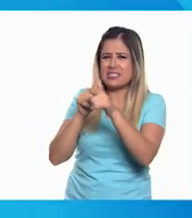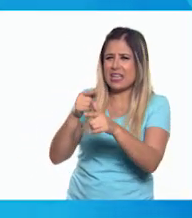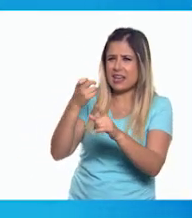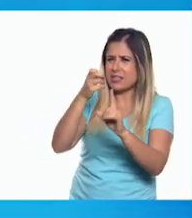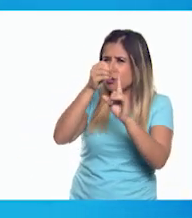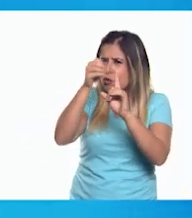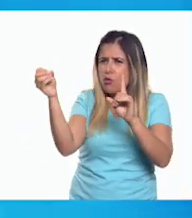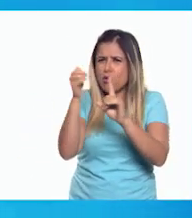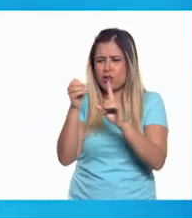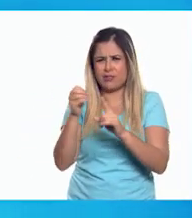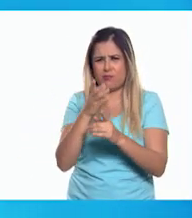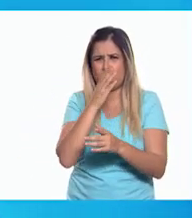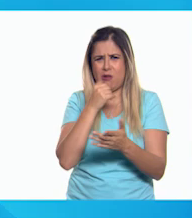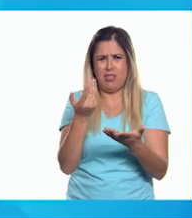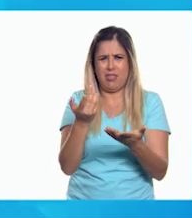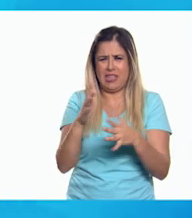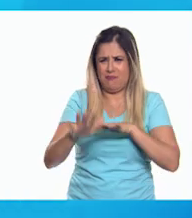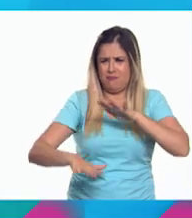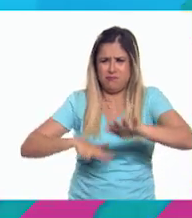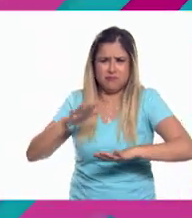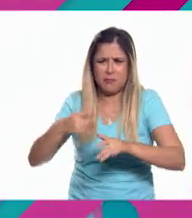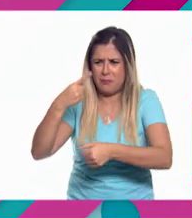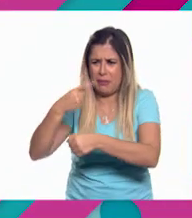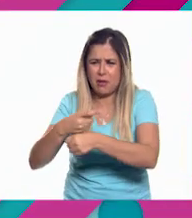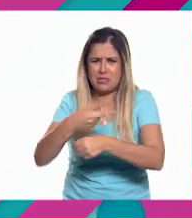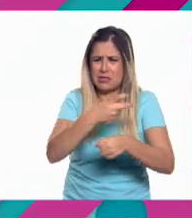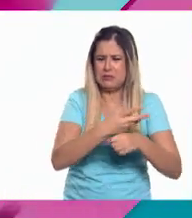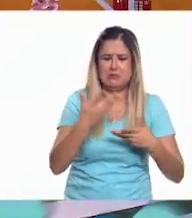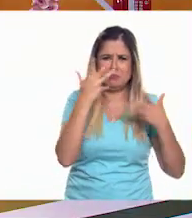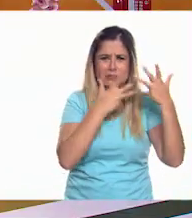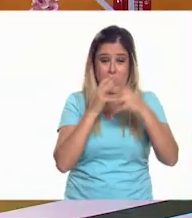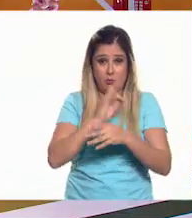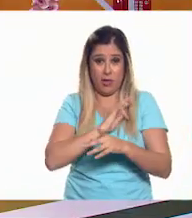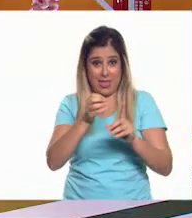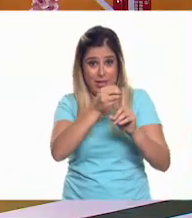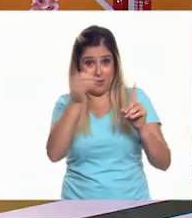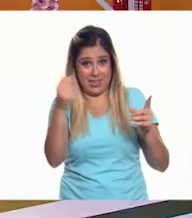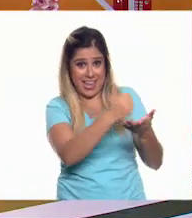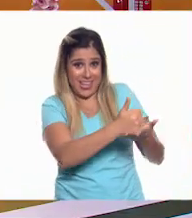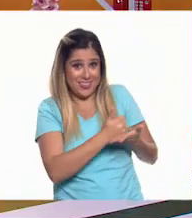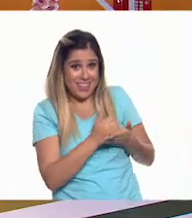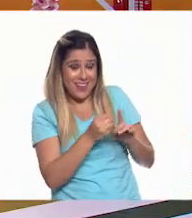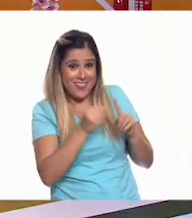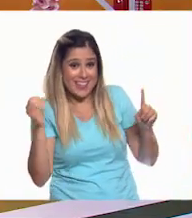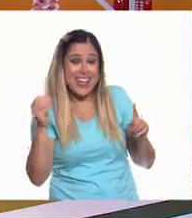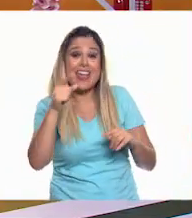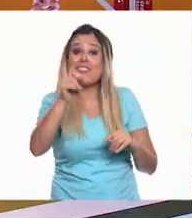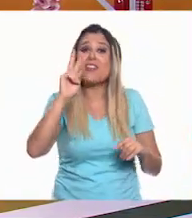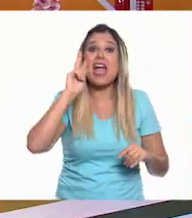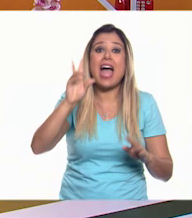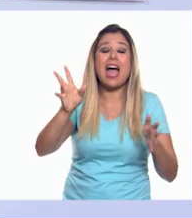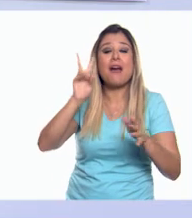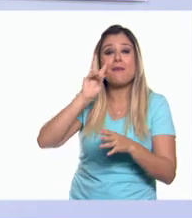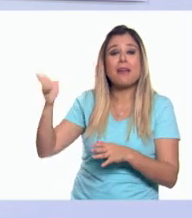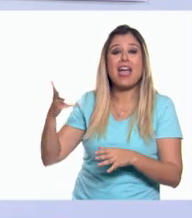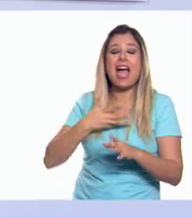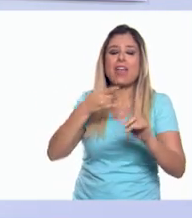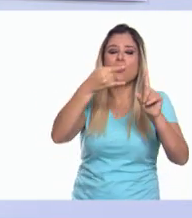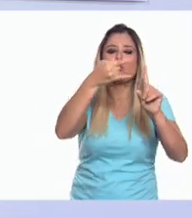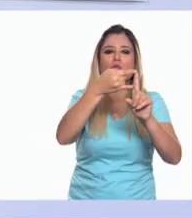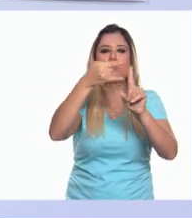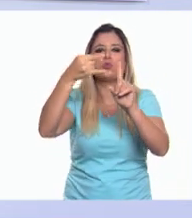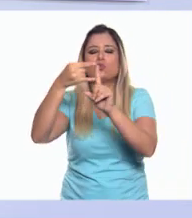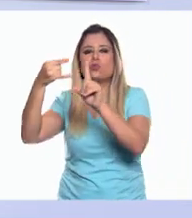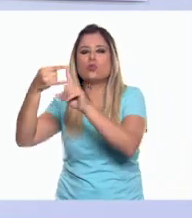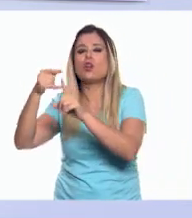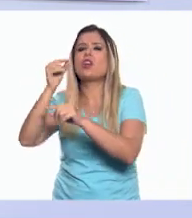está empezando a gatear. No. Entonces, ¿qué te parece si nos ayudas a ordenarlas? Muy bien. Y como pueden darse cuenta, aquí tienen un cuadrito donde vamos